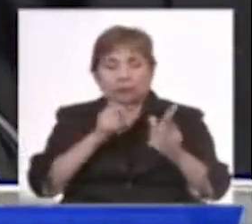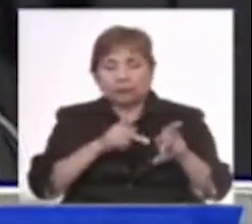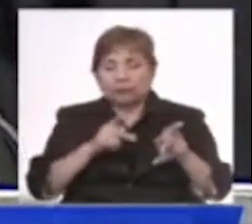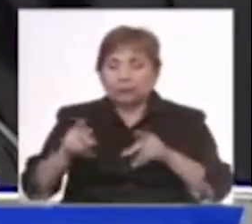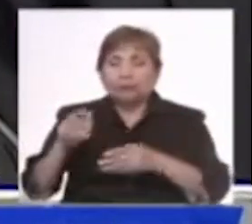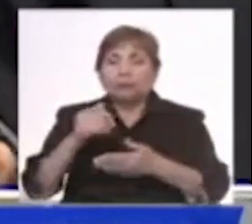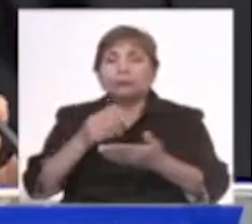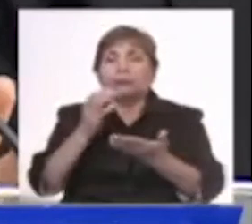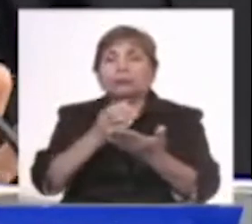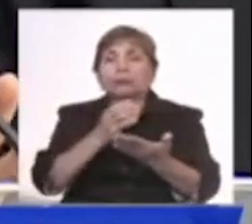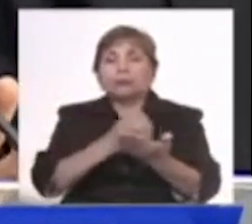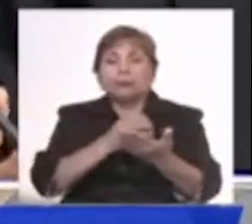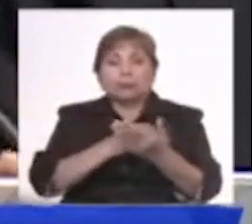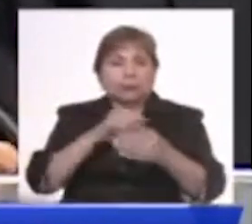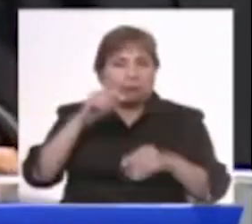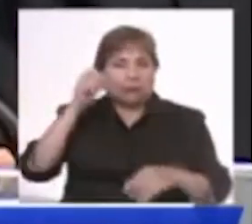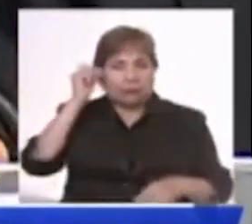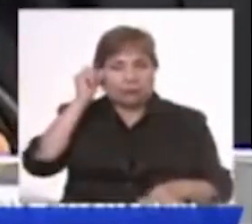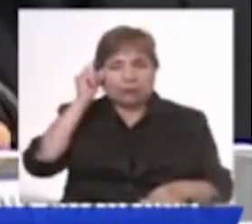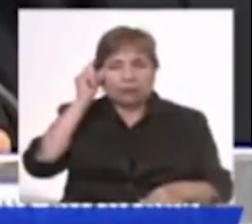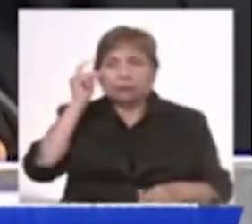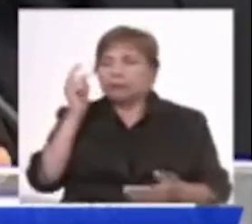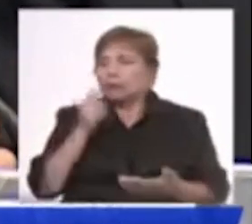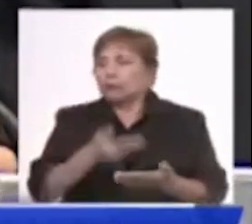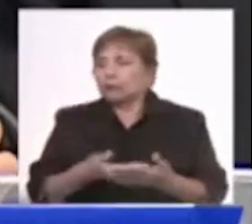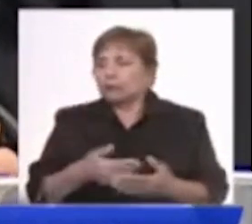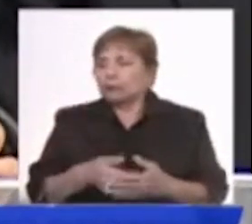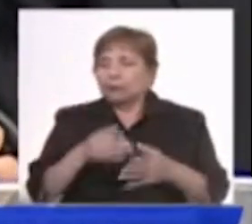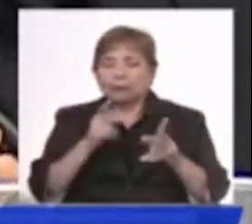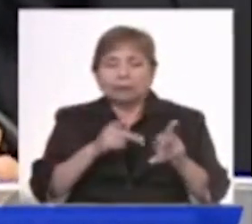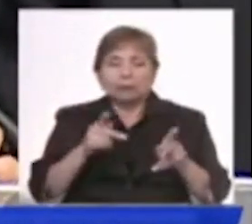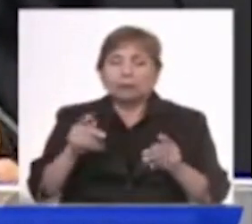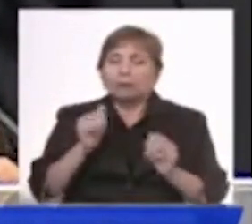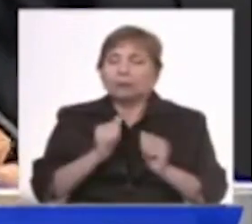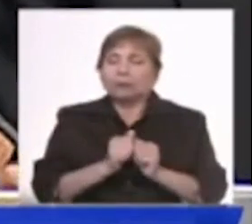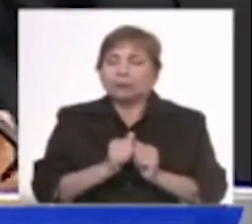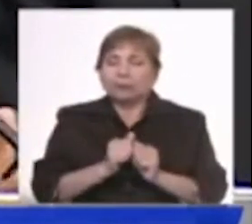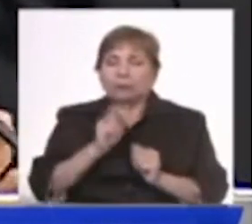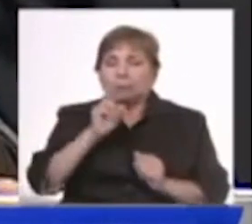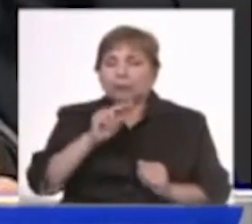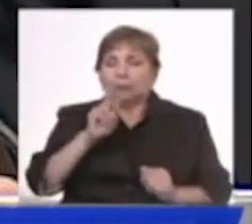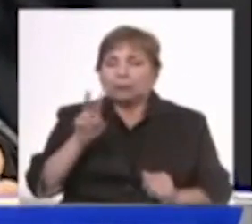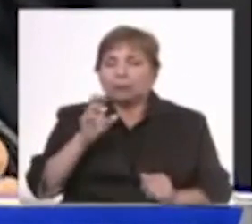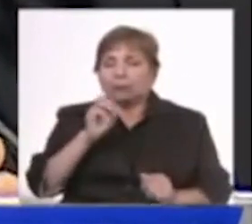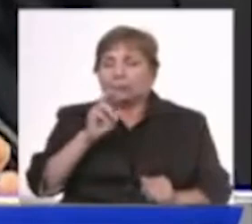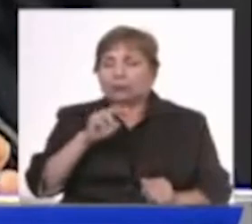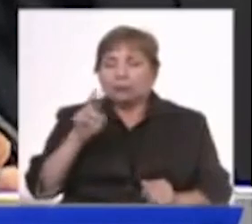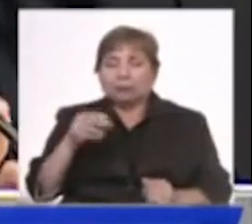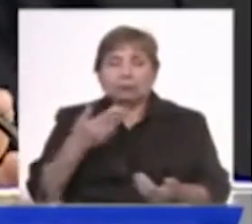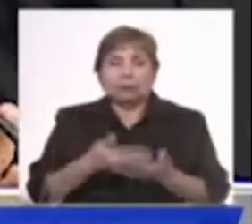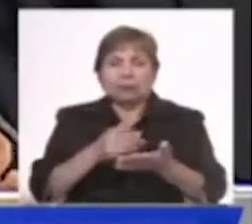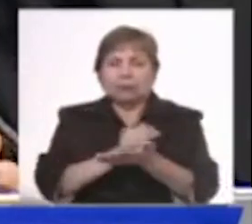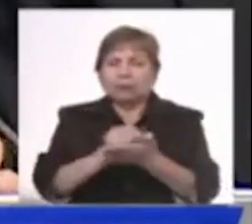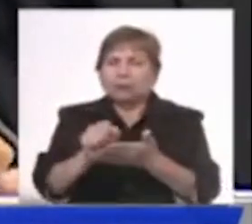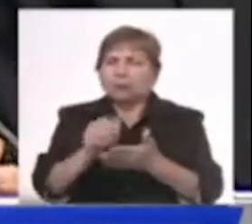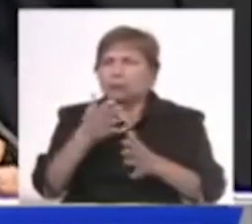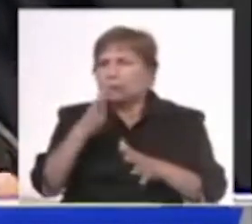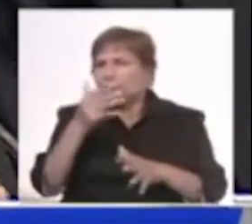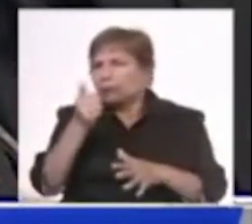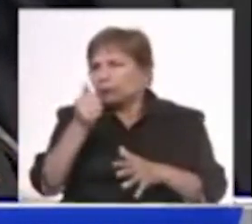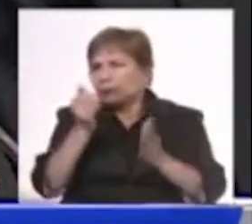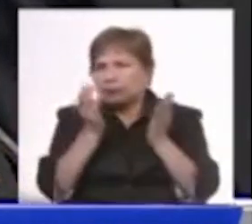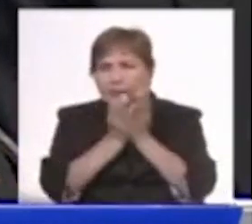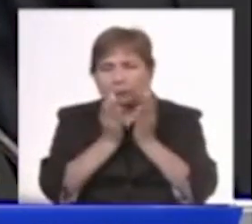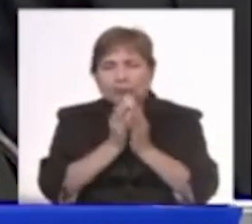de Contrataciones. En ese sentido, en el plan anual del año 2022, en el mes de abril